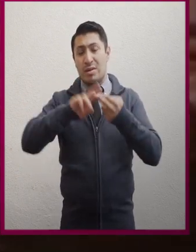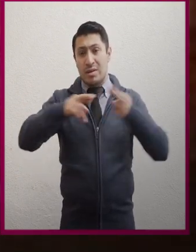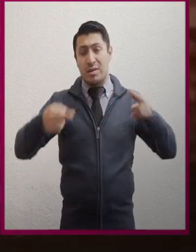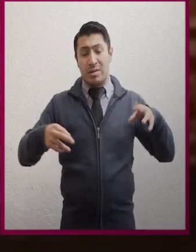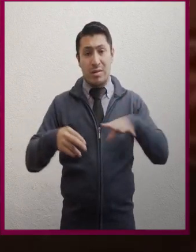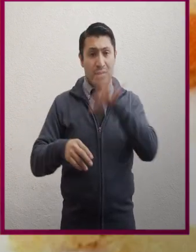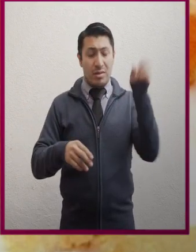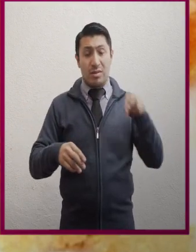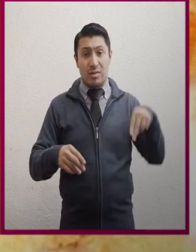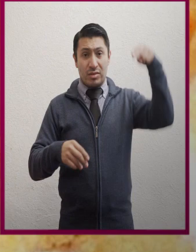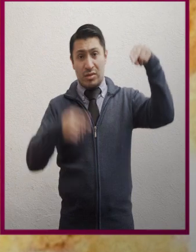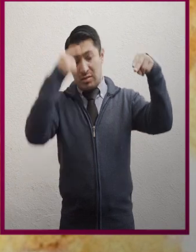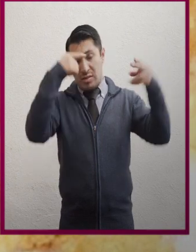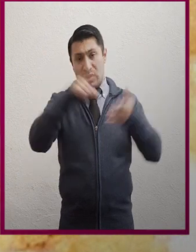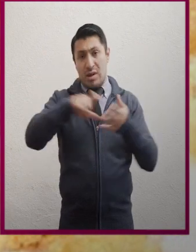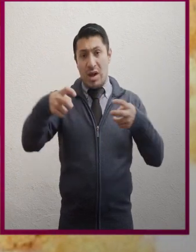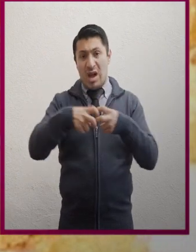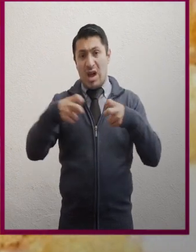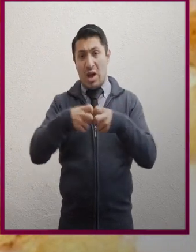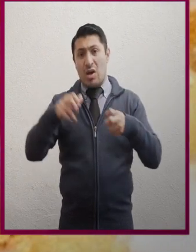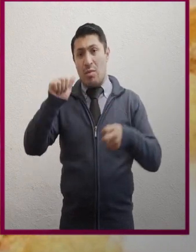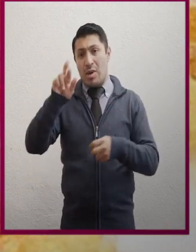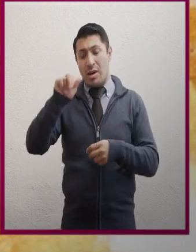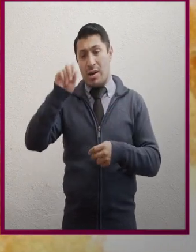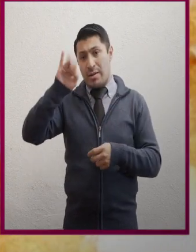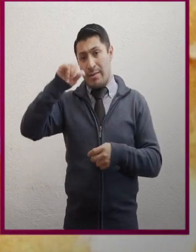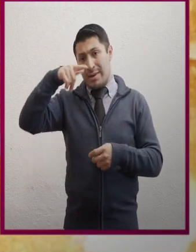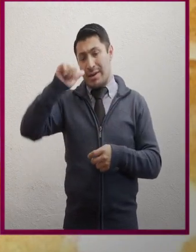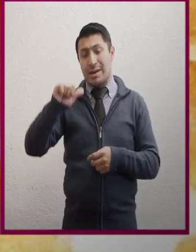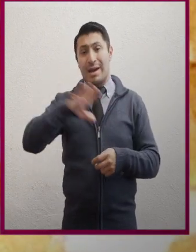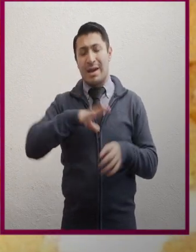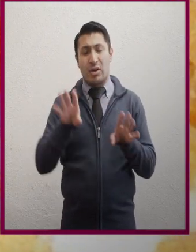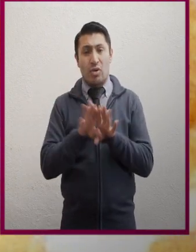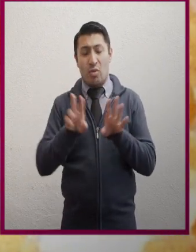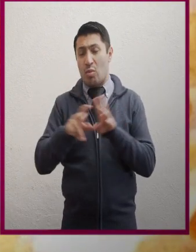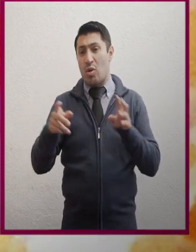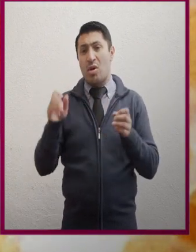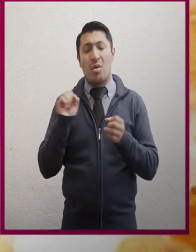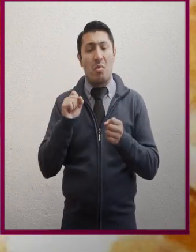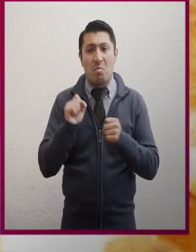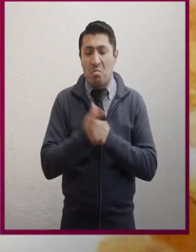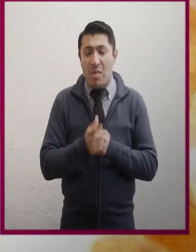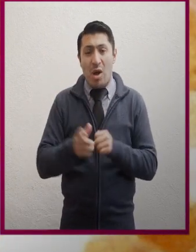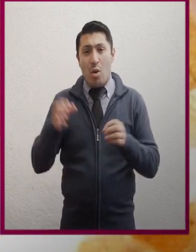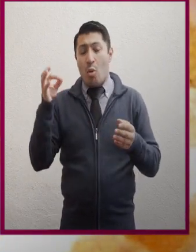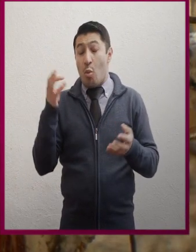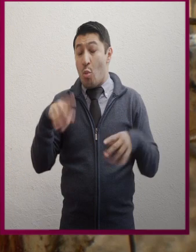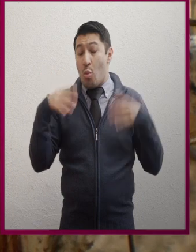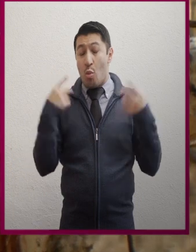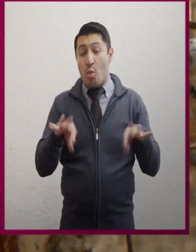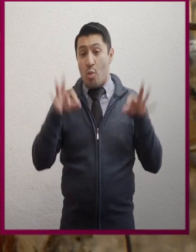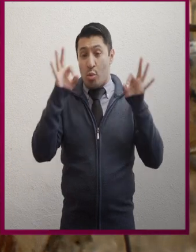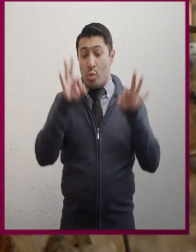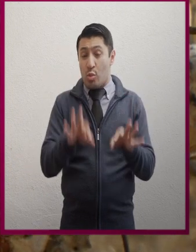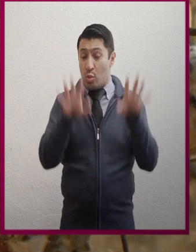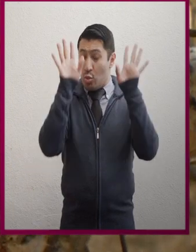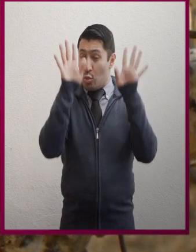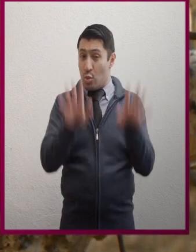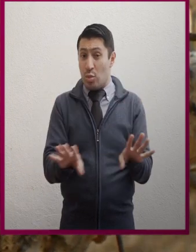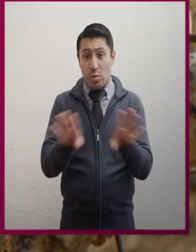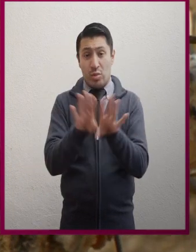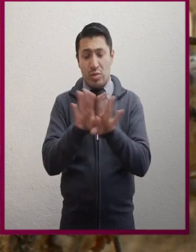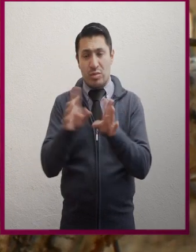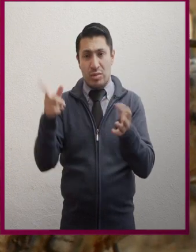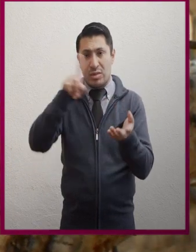de África para adquirir goma arábiga, una resina color ámbar, digamos prodigiosa, extraída del tronco de